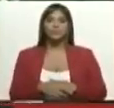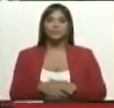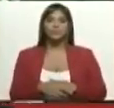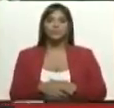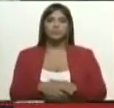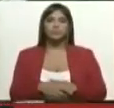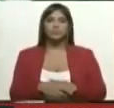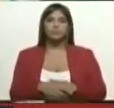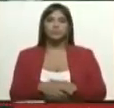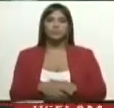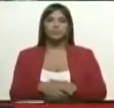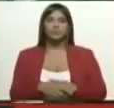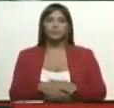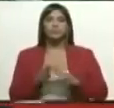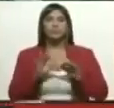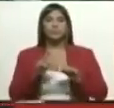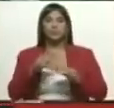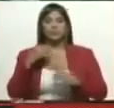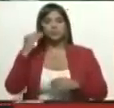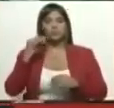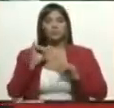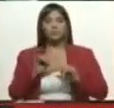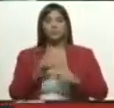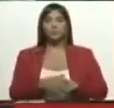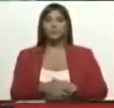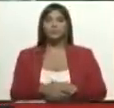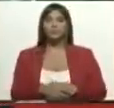Así pues que en ese sentido nuestro